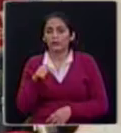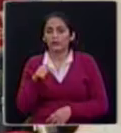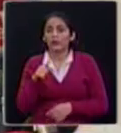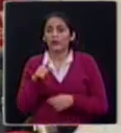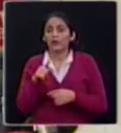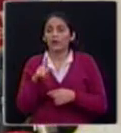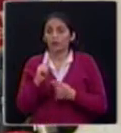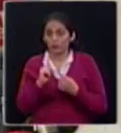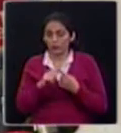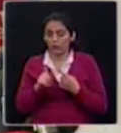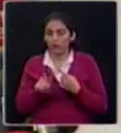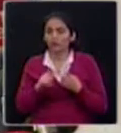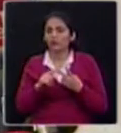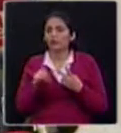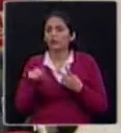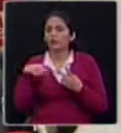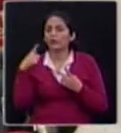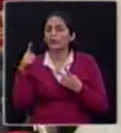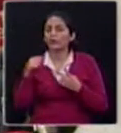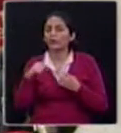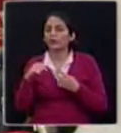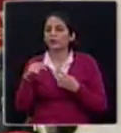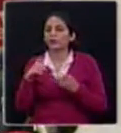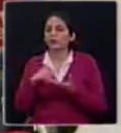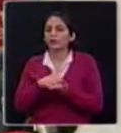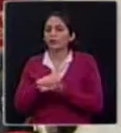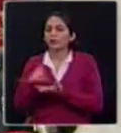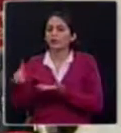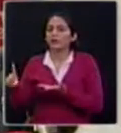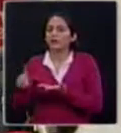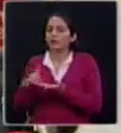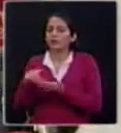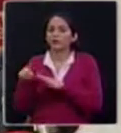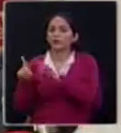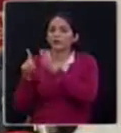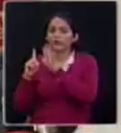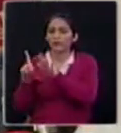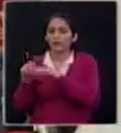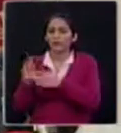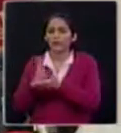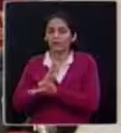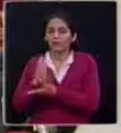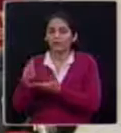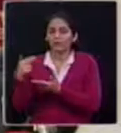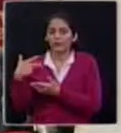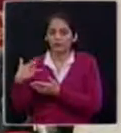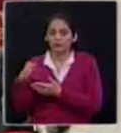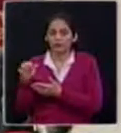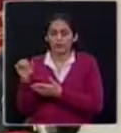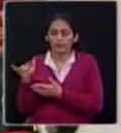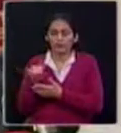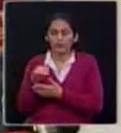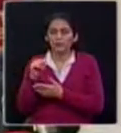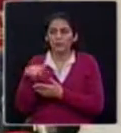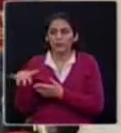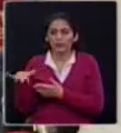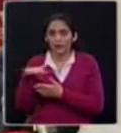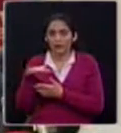en el distrito 6. En el barrio Chemís, concretamente. Esta obra está avanzada